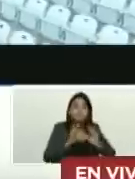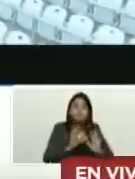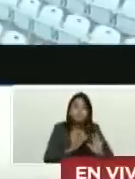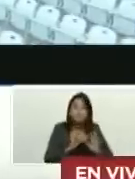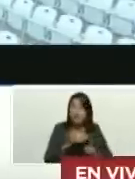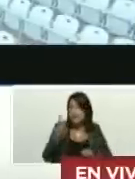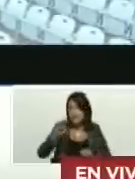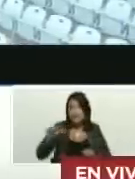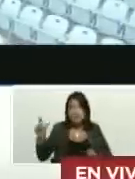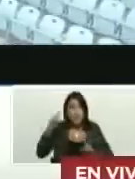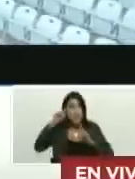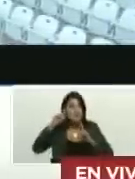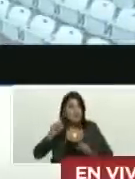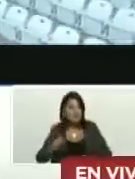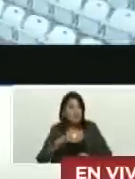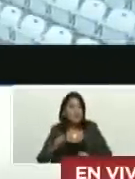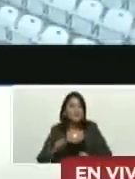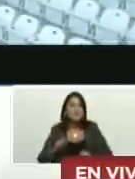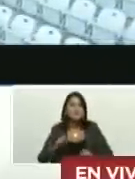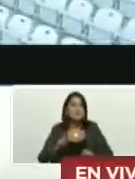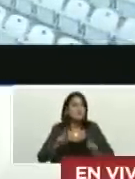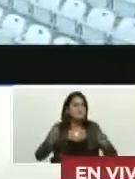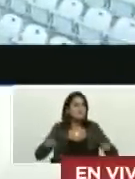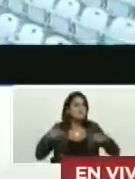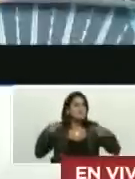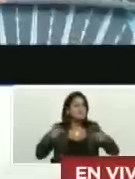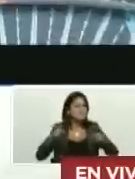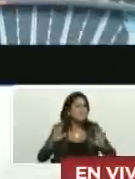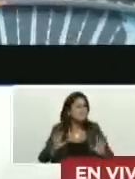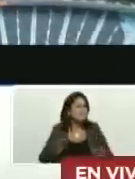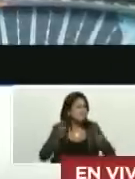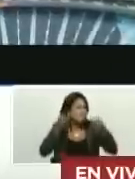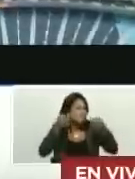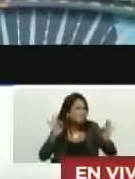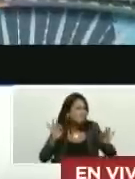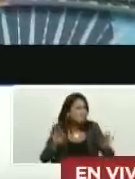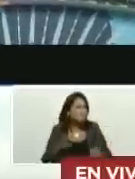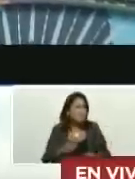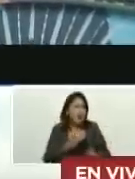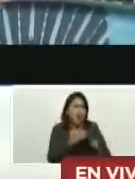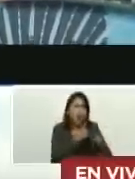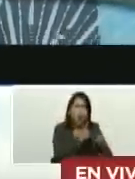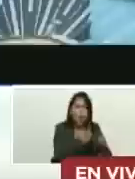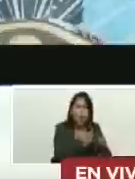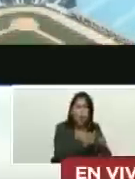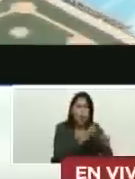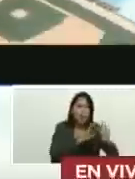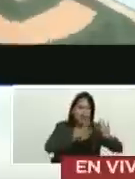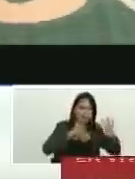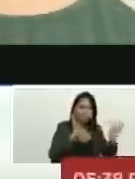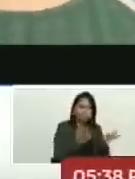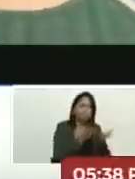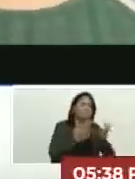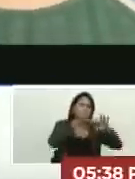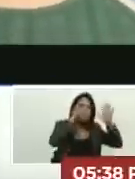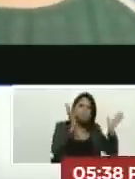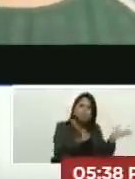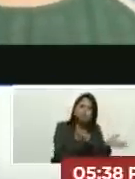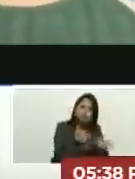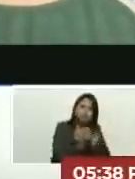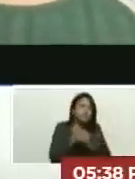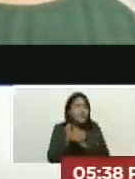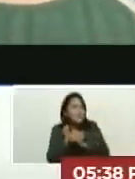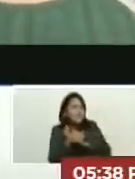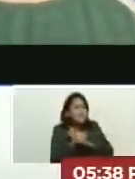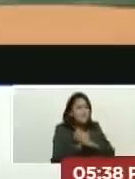expertos, compite de tú a tú y no se queda pequeño frente a los mejores estadios de béisbol de las grandes ligas y